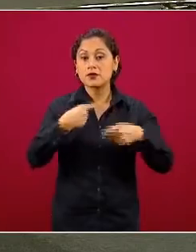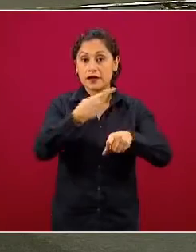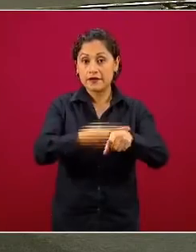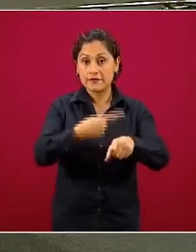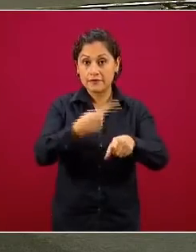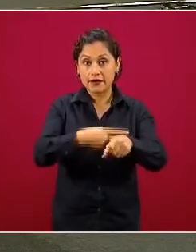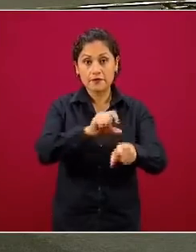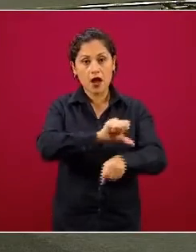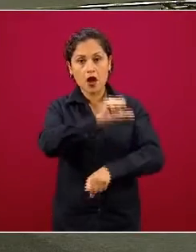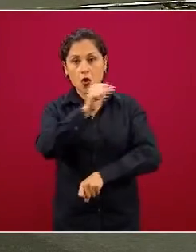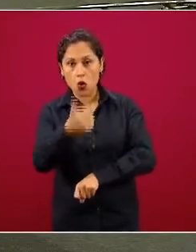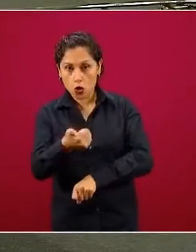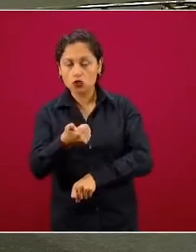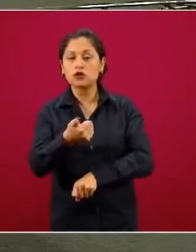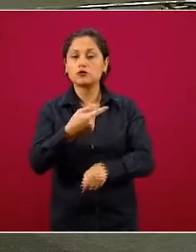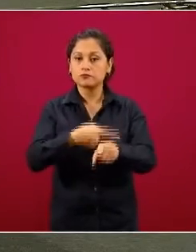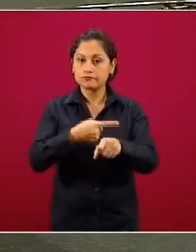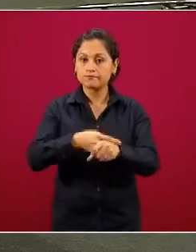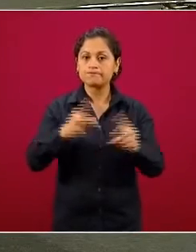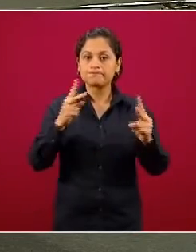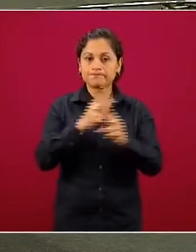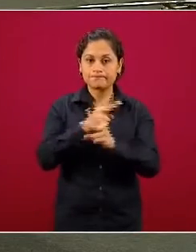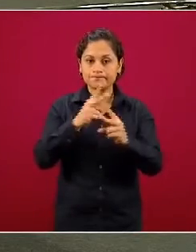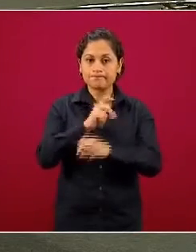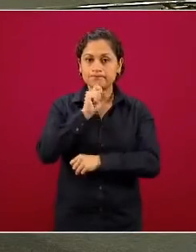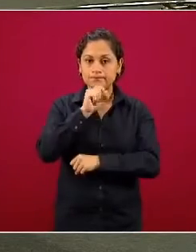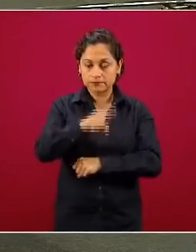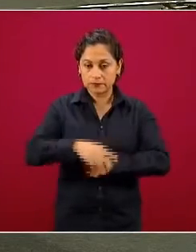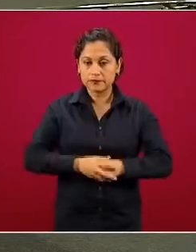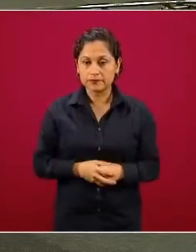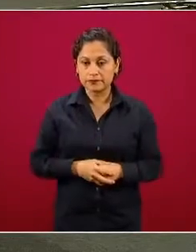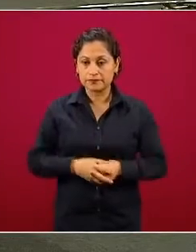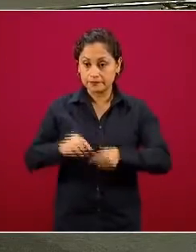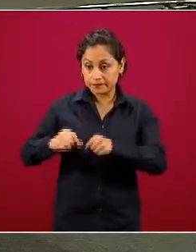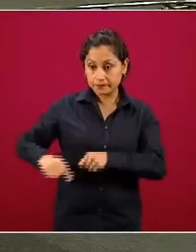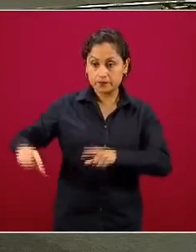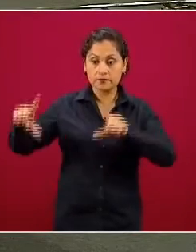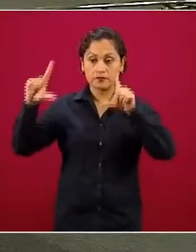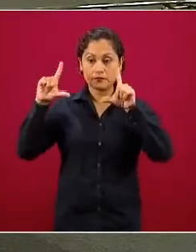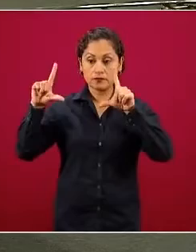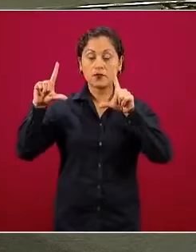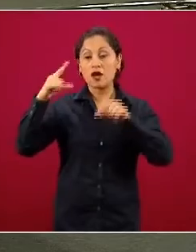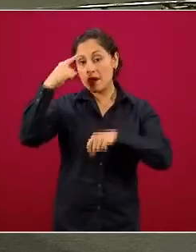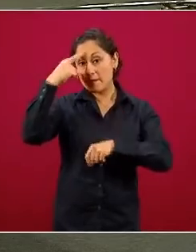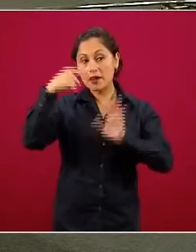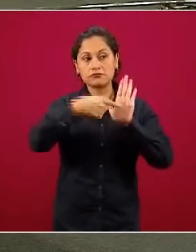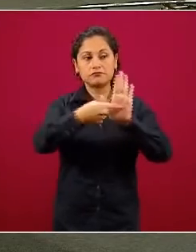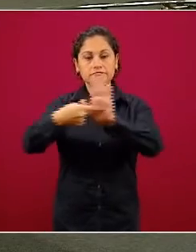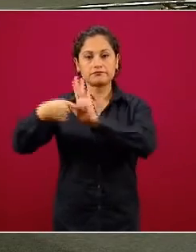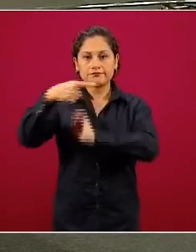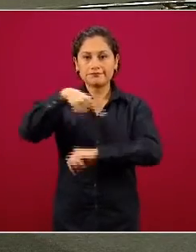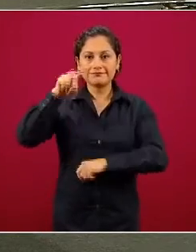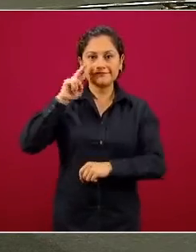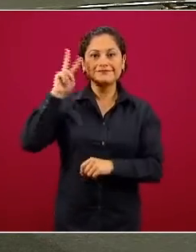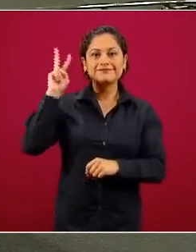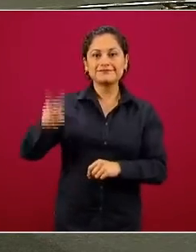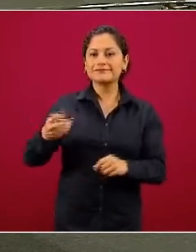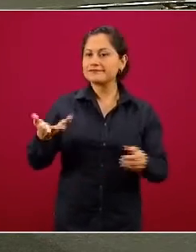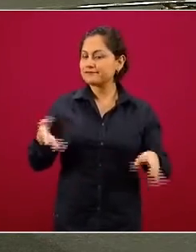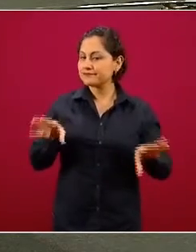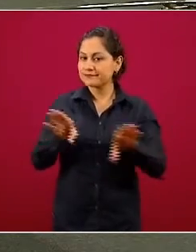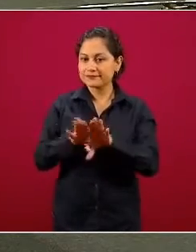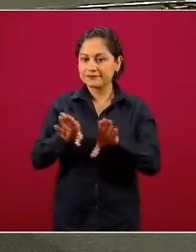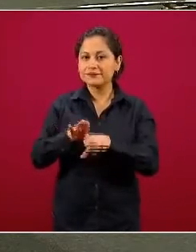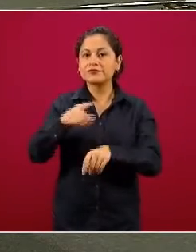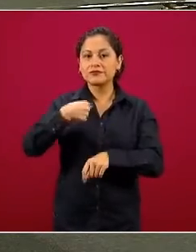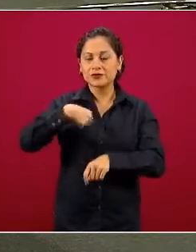respiratorias. De manera panorámica, para que ubiquemos de qué estamos hablando, ya hemos dicho que la vigilancia epidemiológica es el